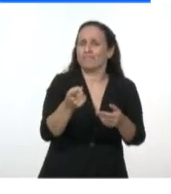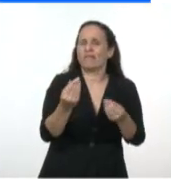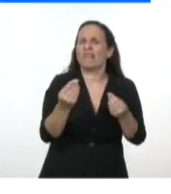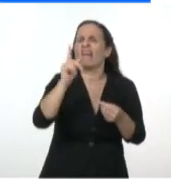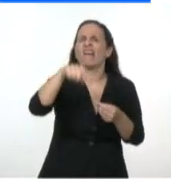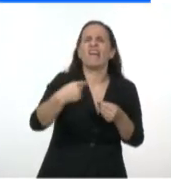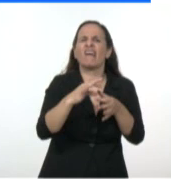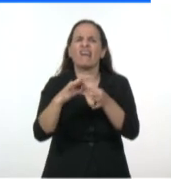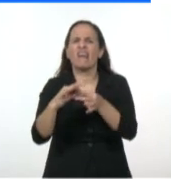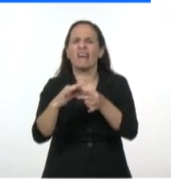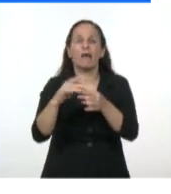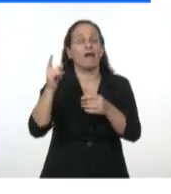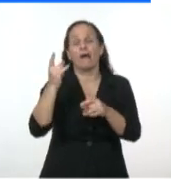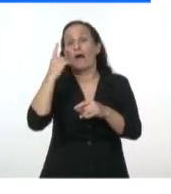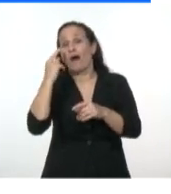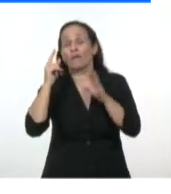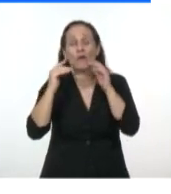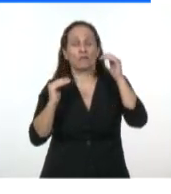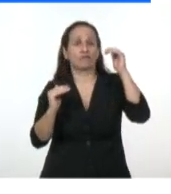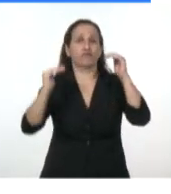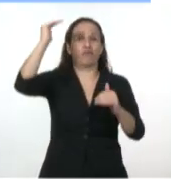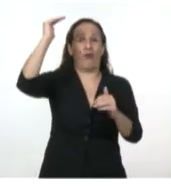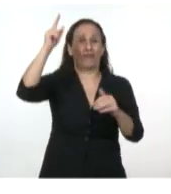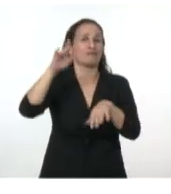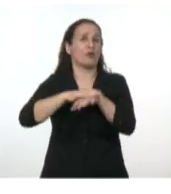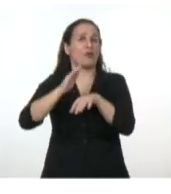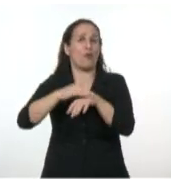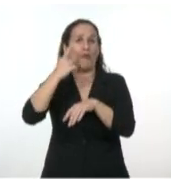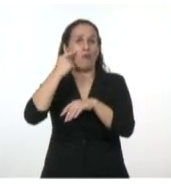asimetrías jerarquizadas impuestas por el patriarcado.